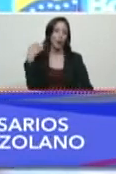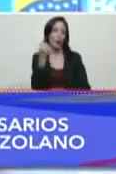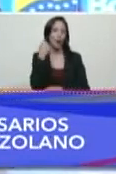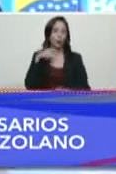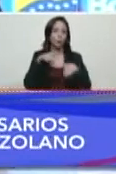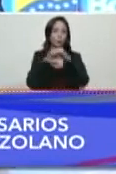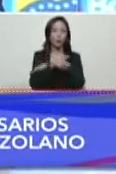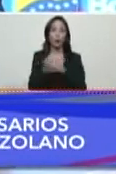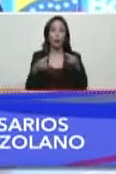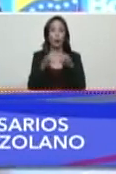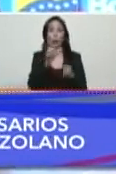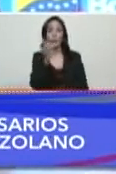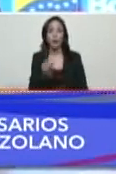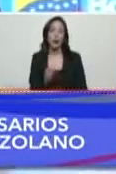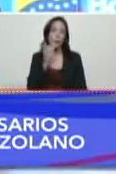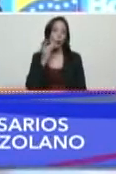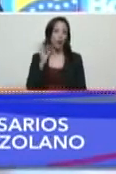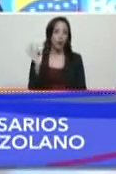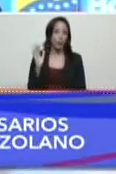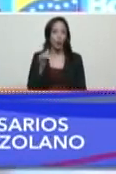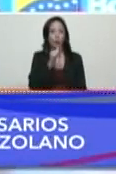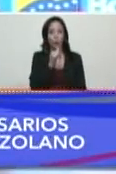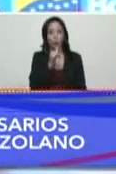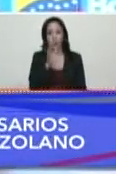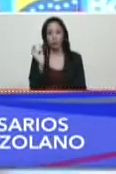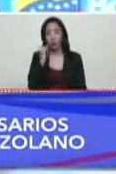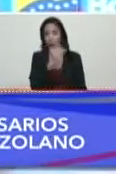Liga Italiana, por ejemplo. ¿No?